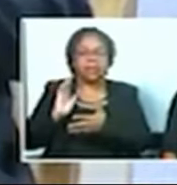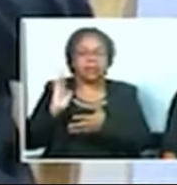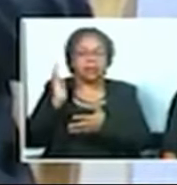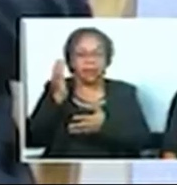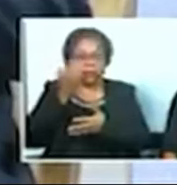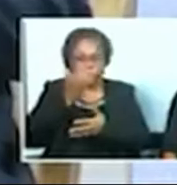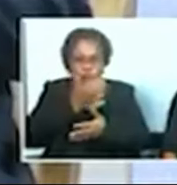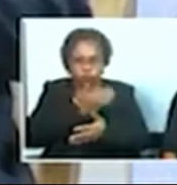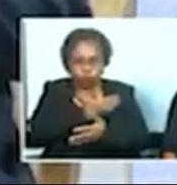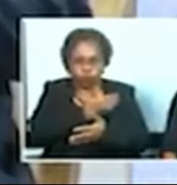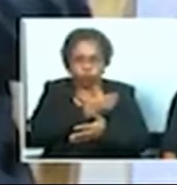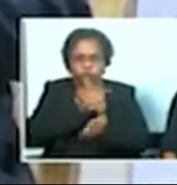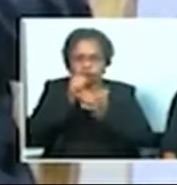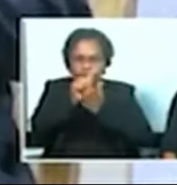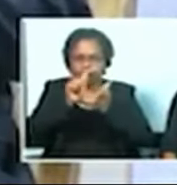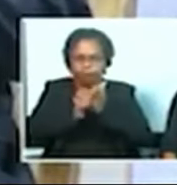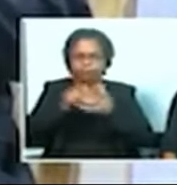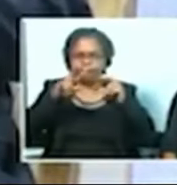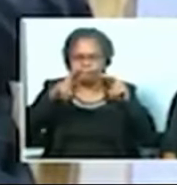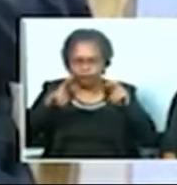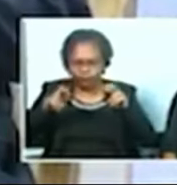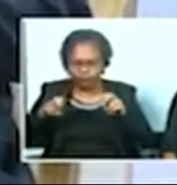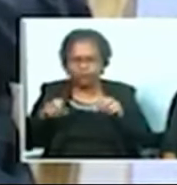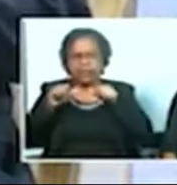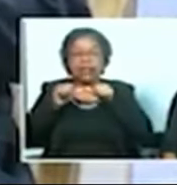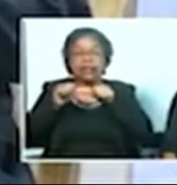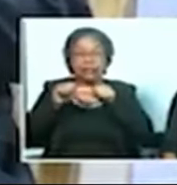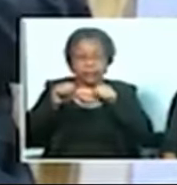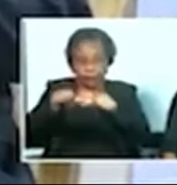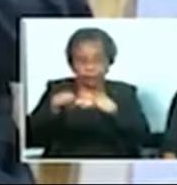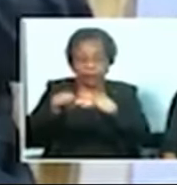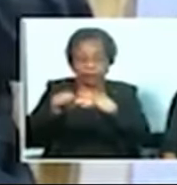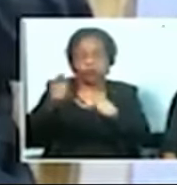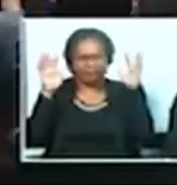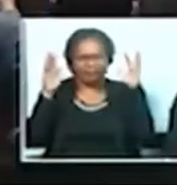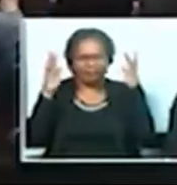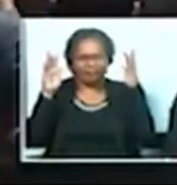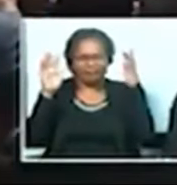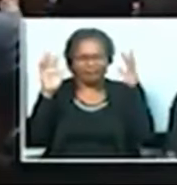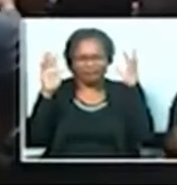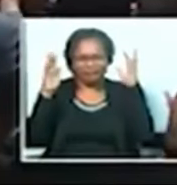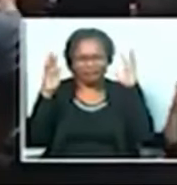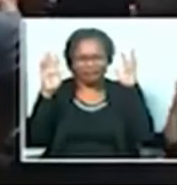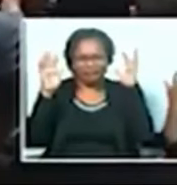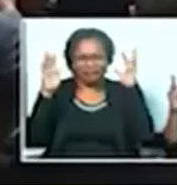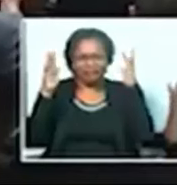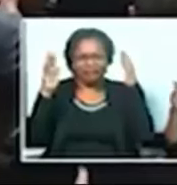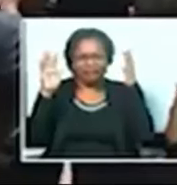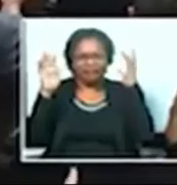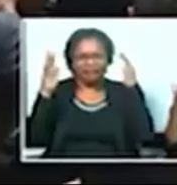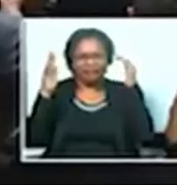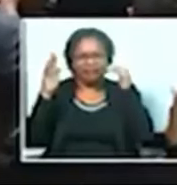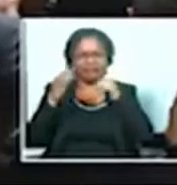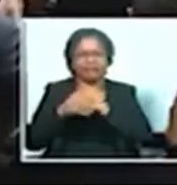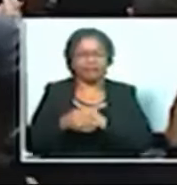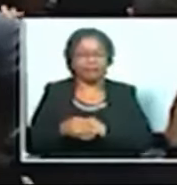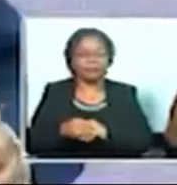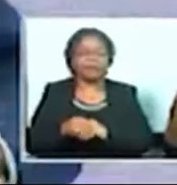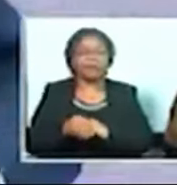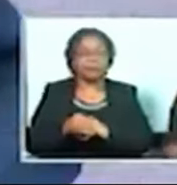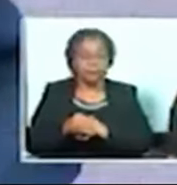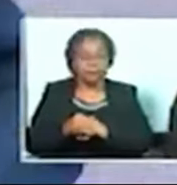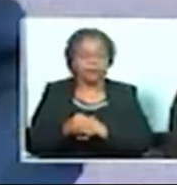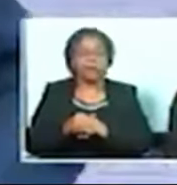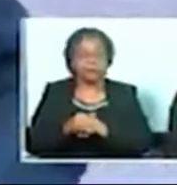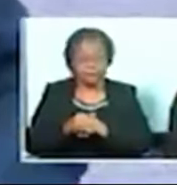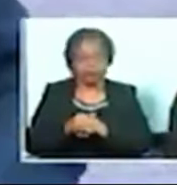que la Cámara Baja, la Cámara de Diputados, tiene 190 diputados y senadores tiene 32 senadores, que de hecho